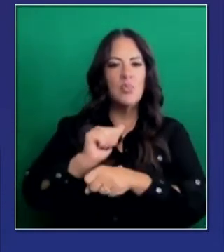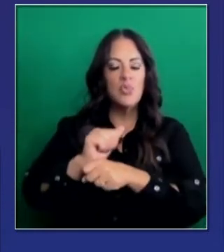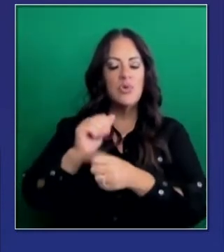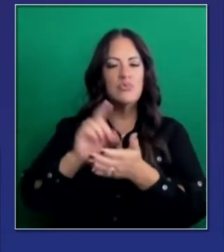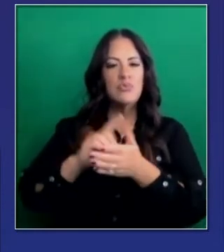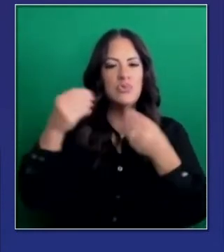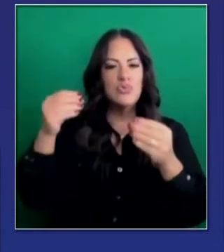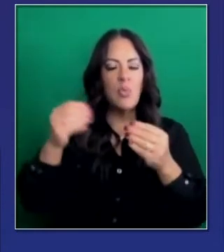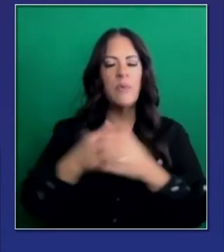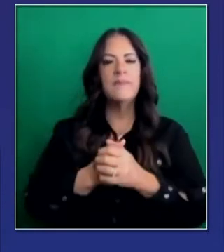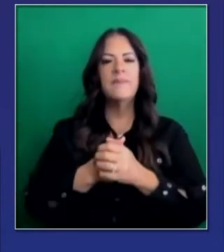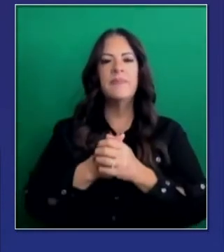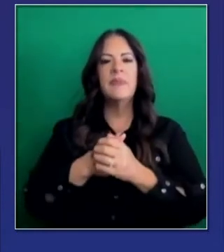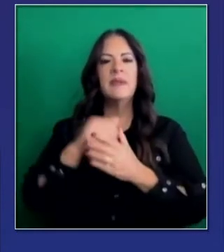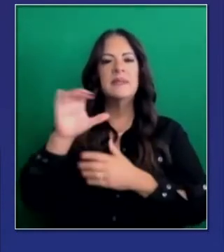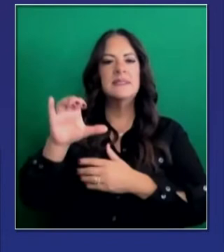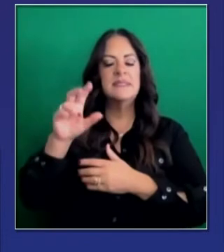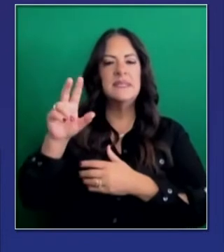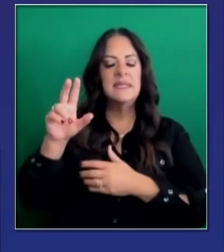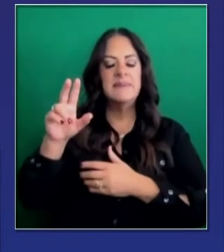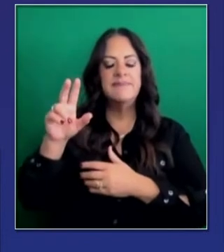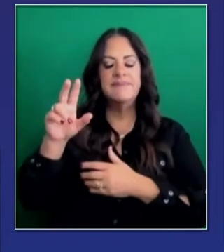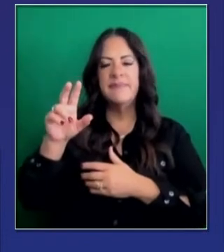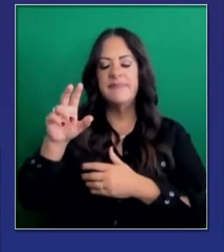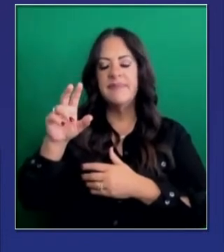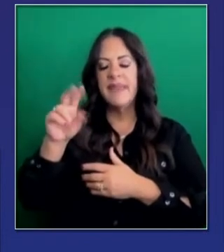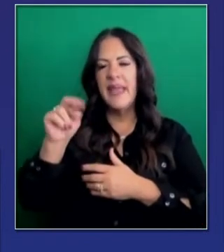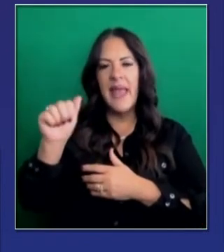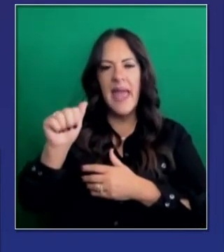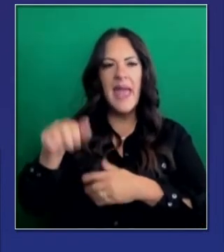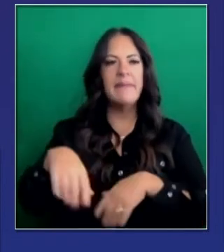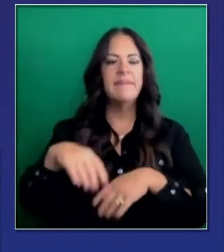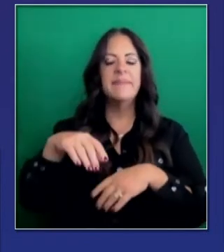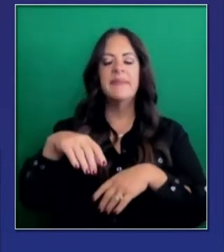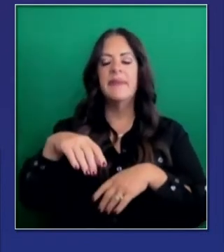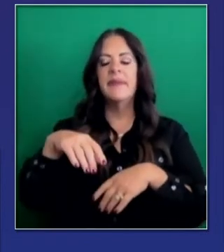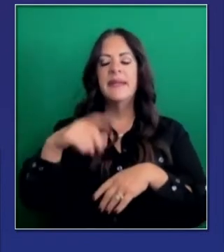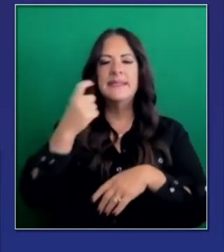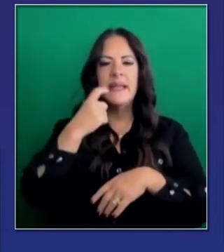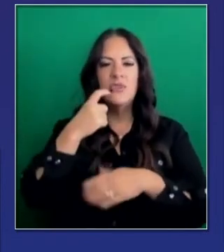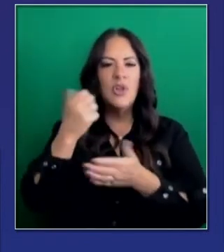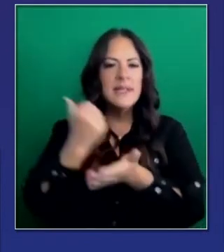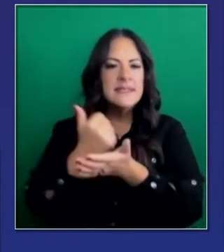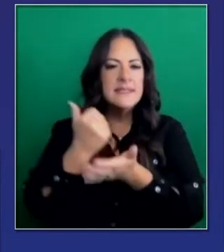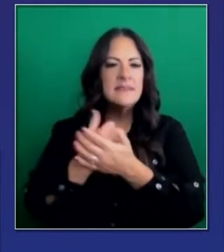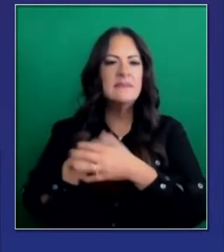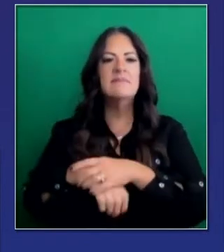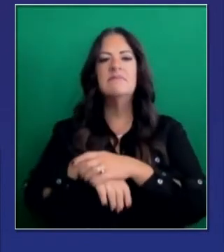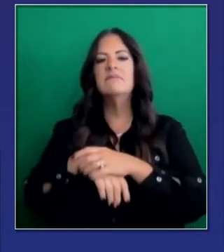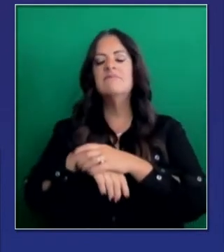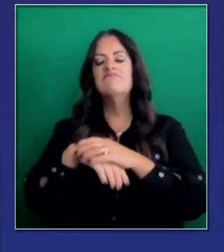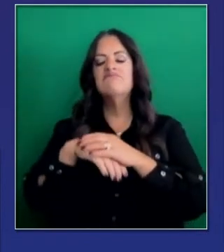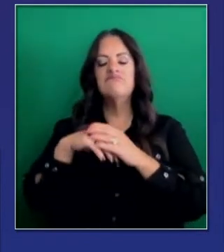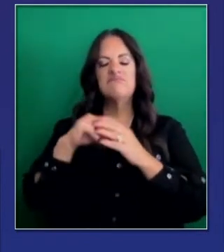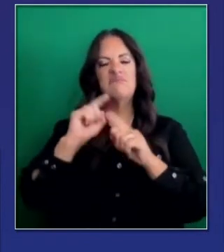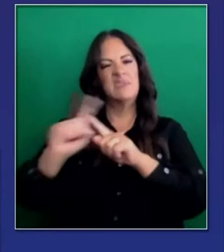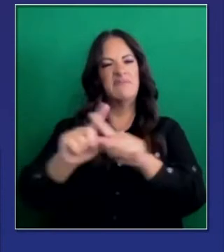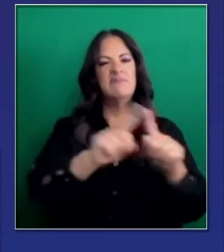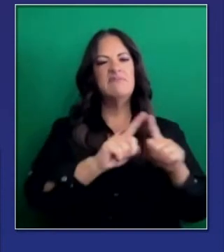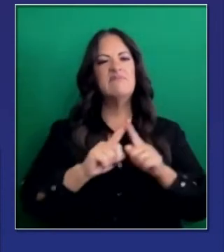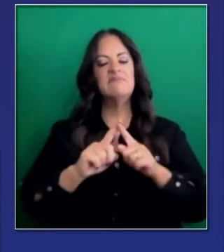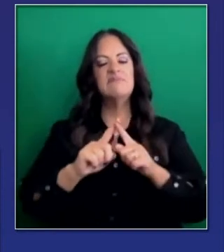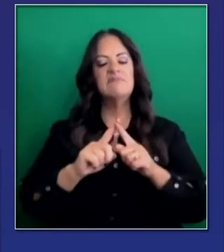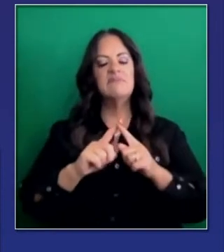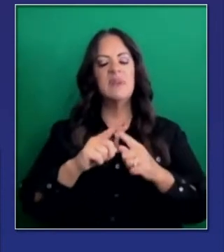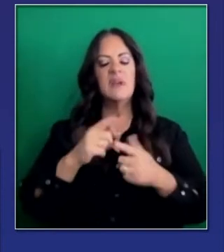la cede a la asociación de acm y el trabajo que estamos haciendo allí para que más personas incluyendo los